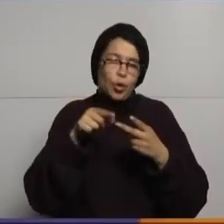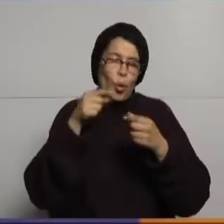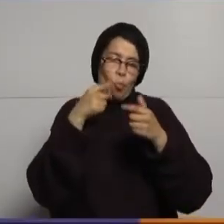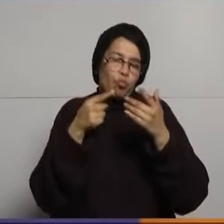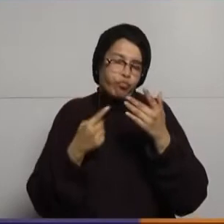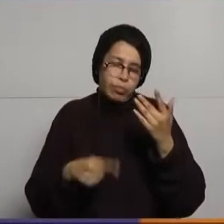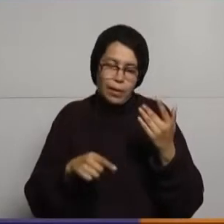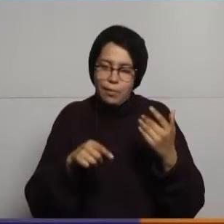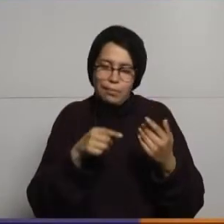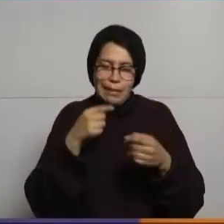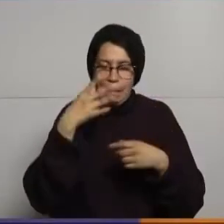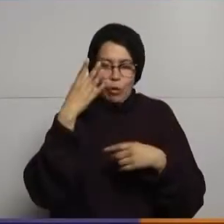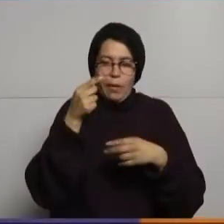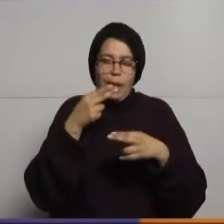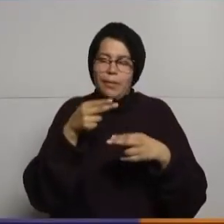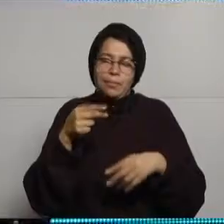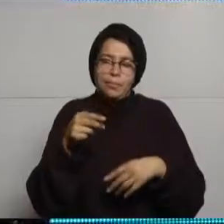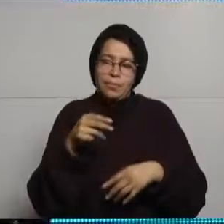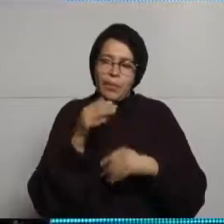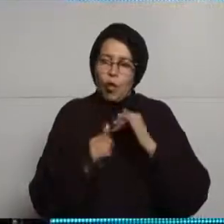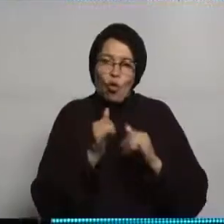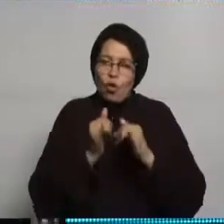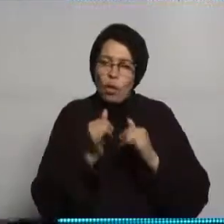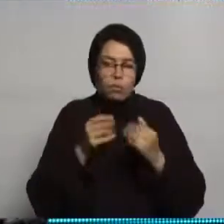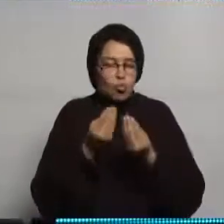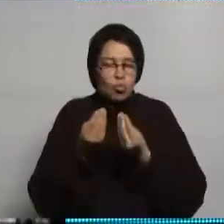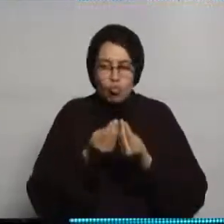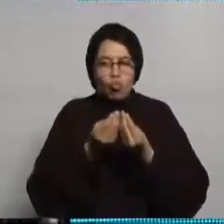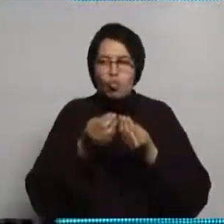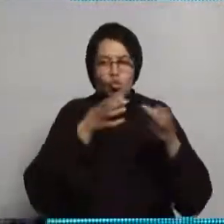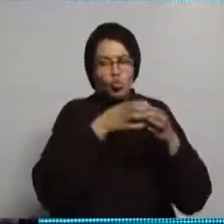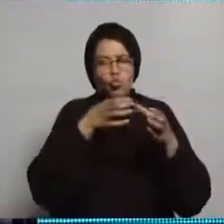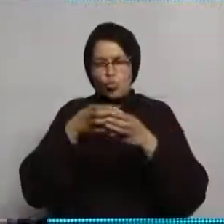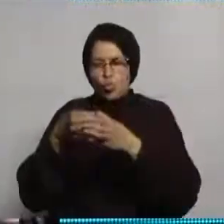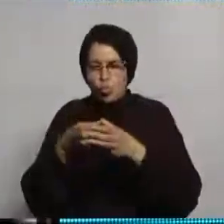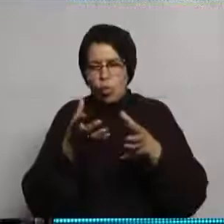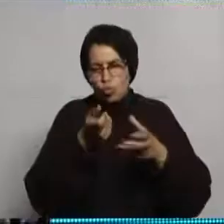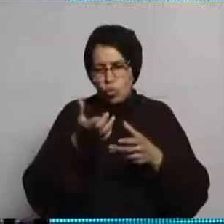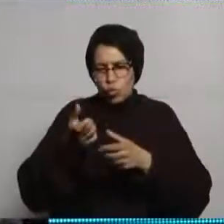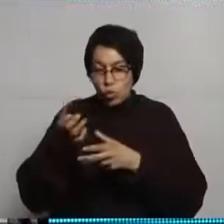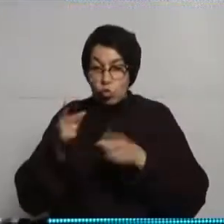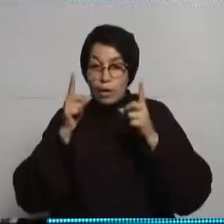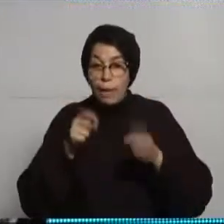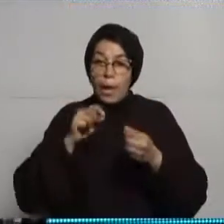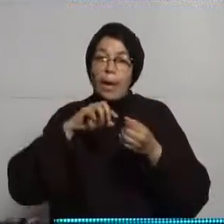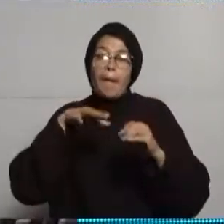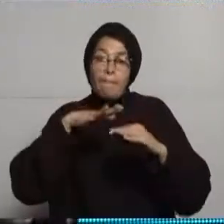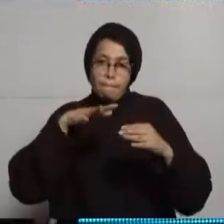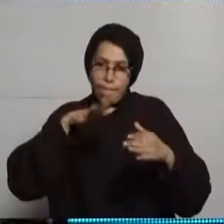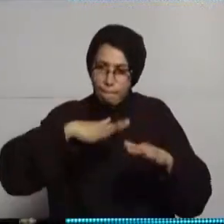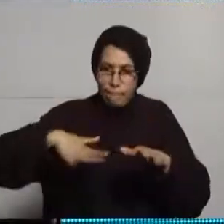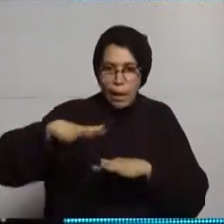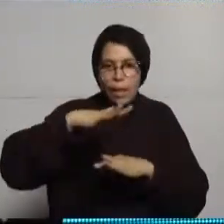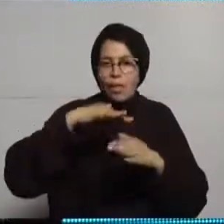muchos de nombrarlos porque la verdad que son muchos los que articularon, medio activistas, bueno, no me quiero